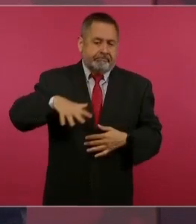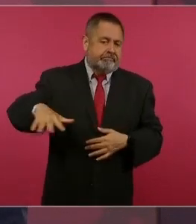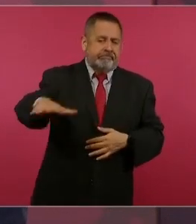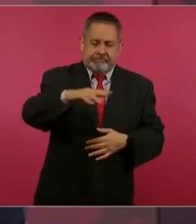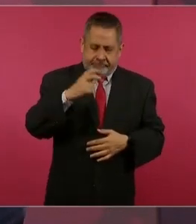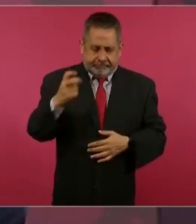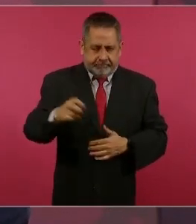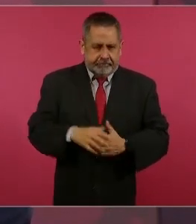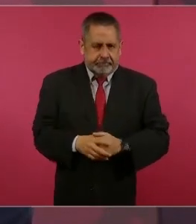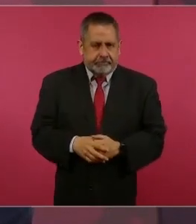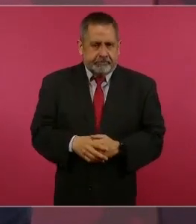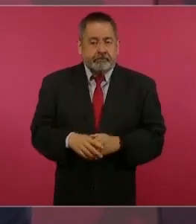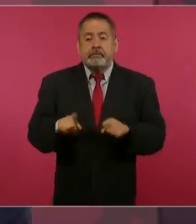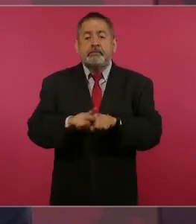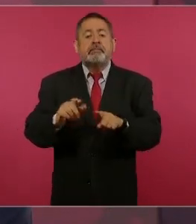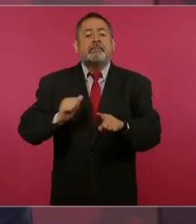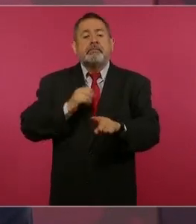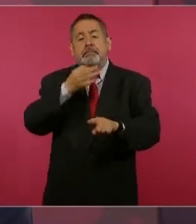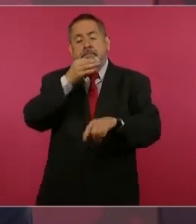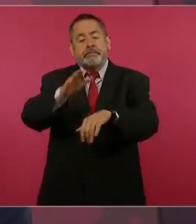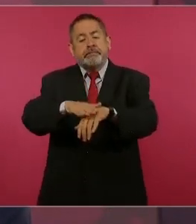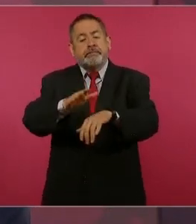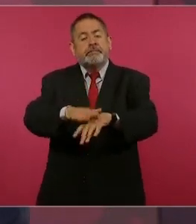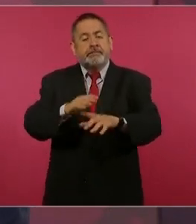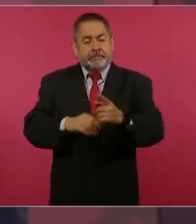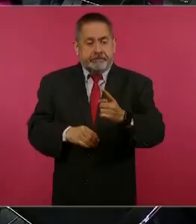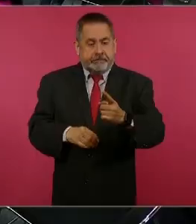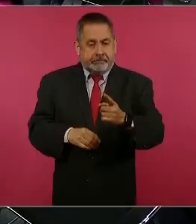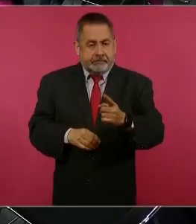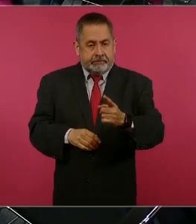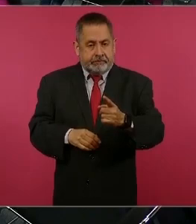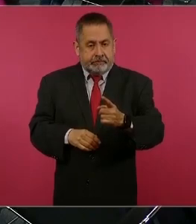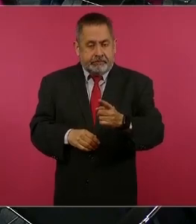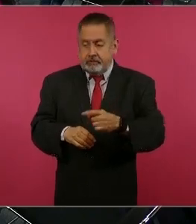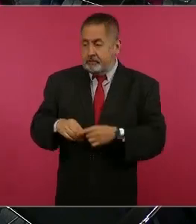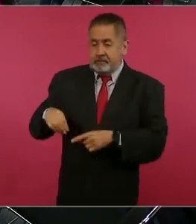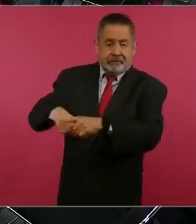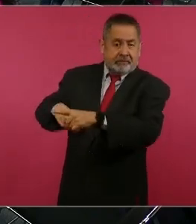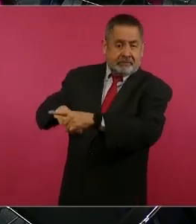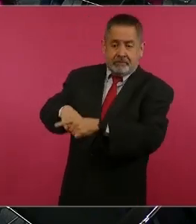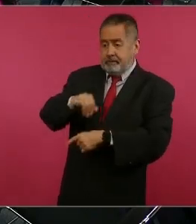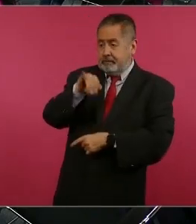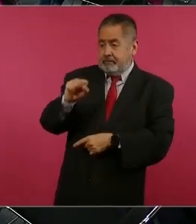Y también aprovecho pues para decir que no es culpa de Jesús,